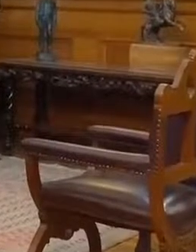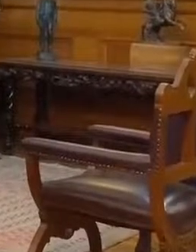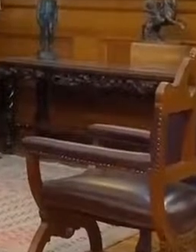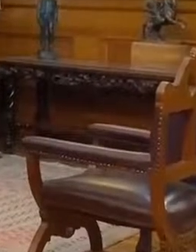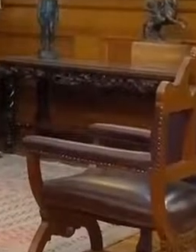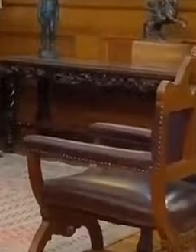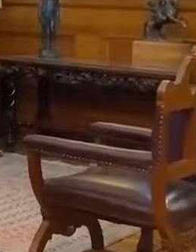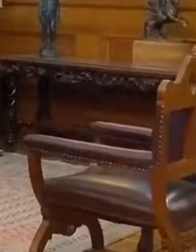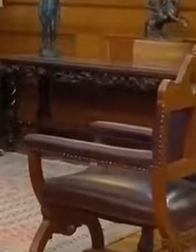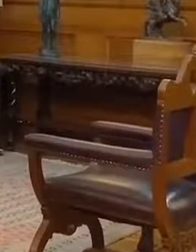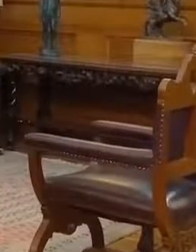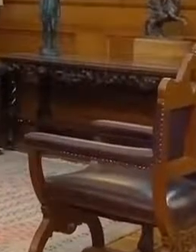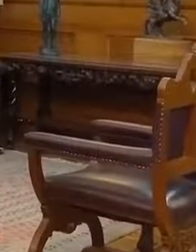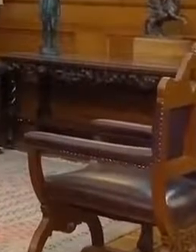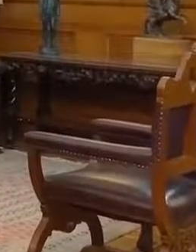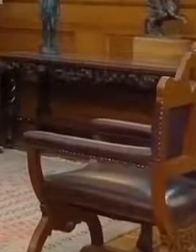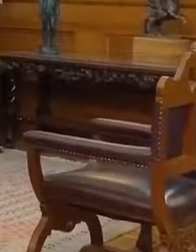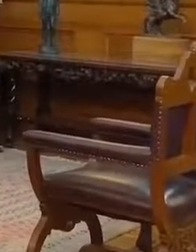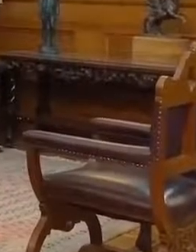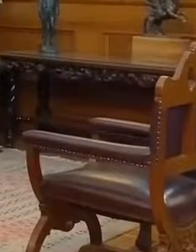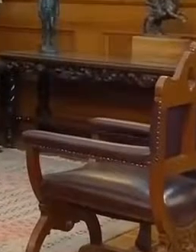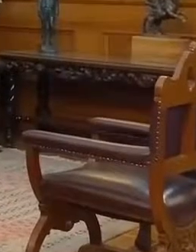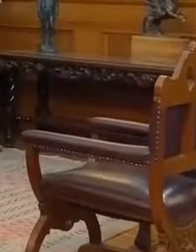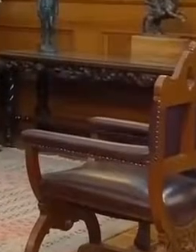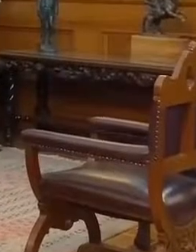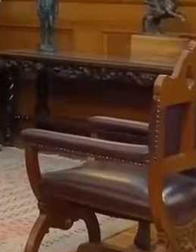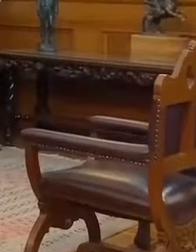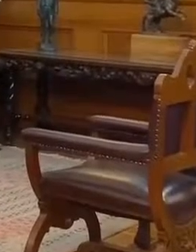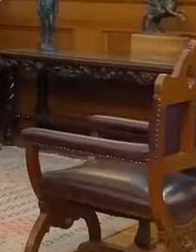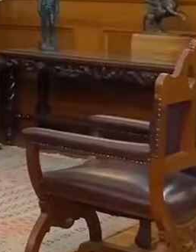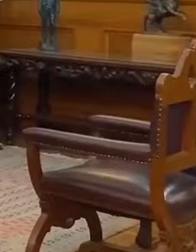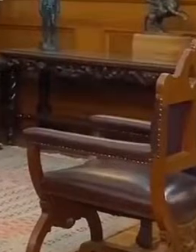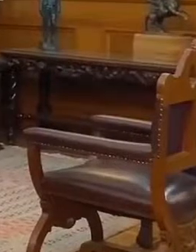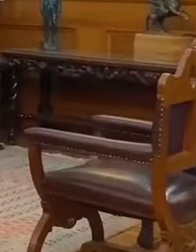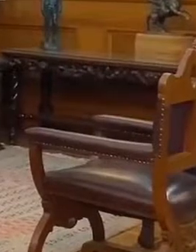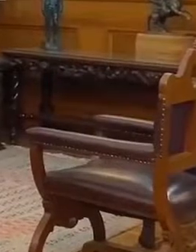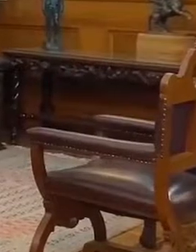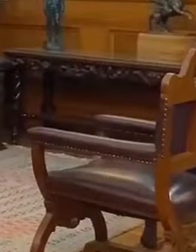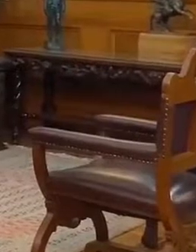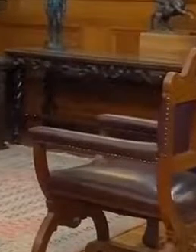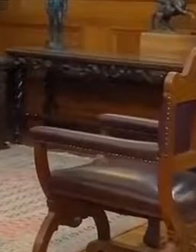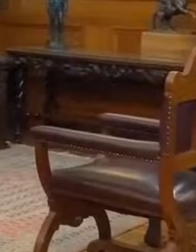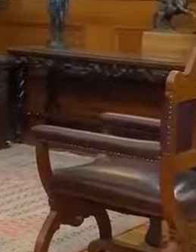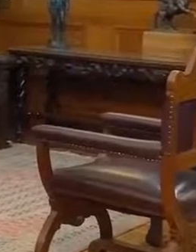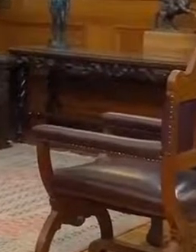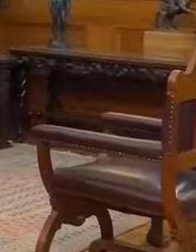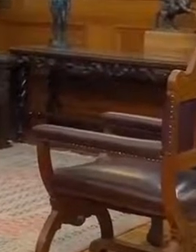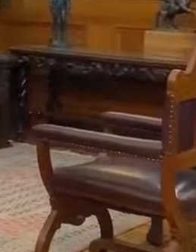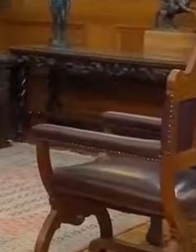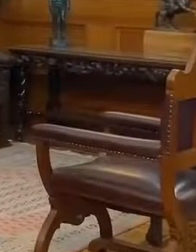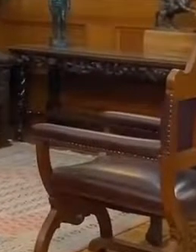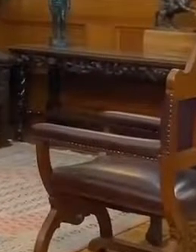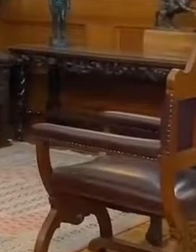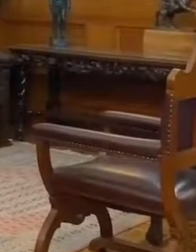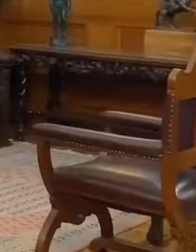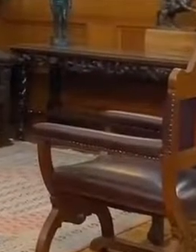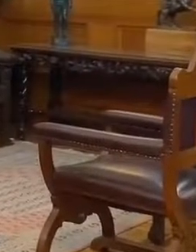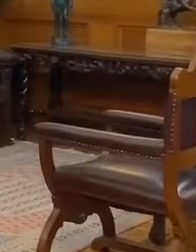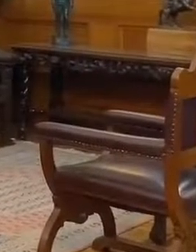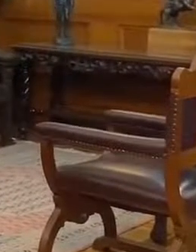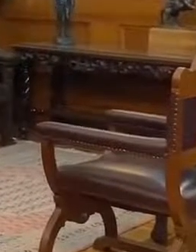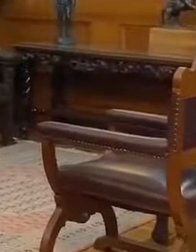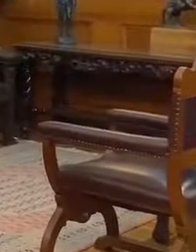antes de la pandemia. Eran los trabajadores inscritos al Seguro Social. Pero hay signos alentadores en la